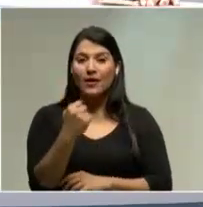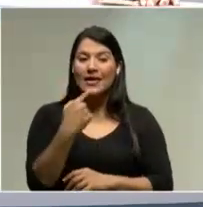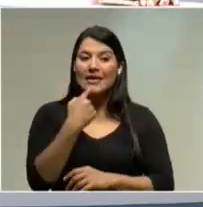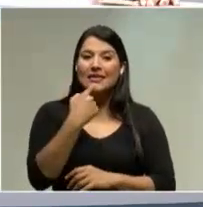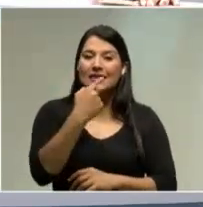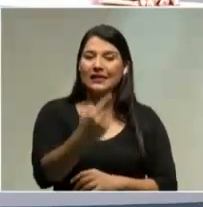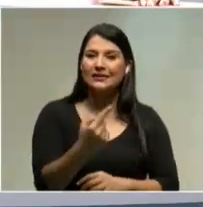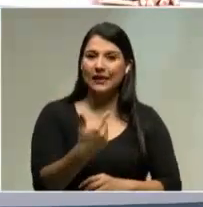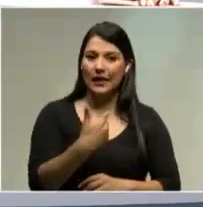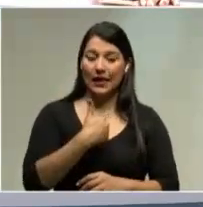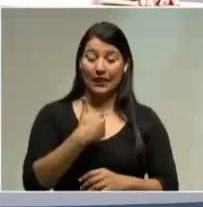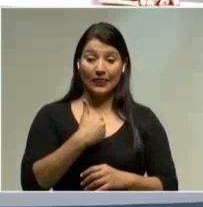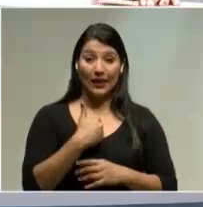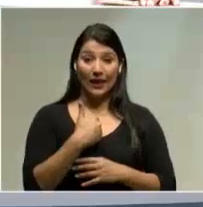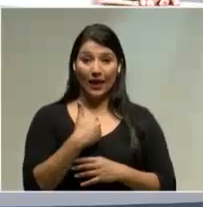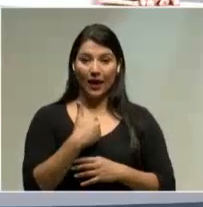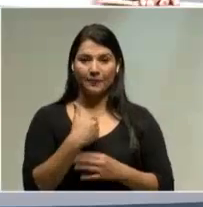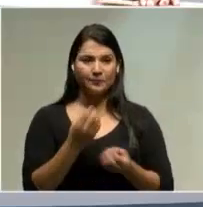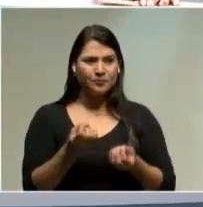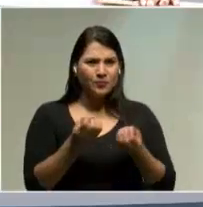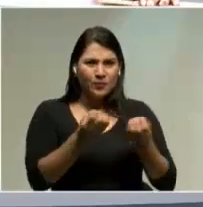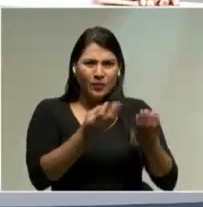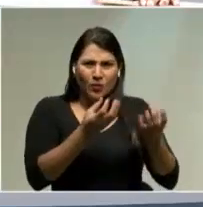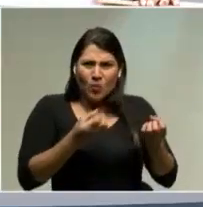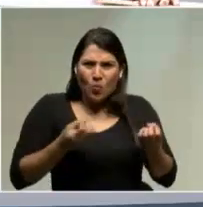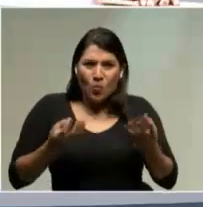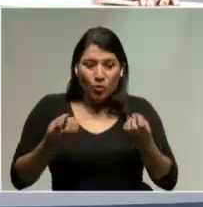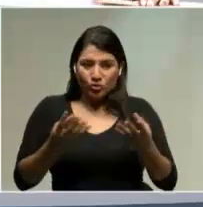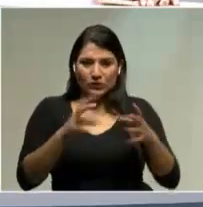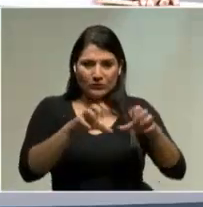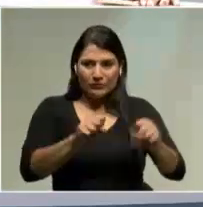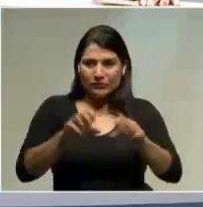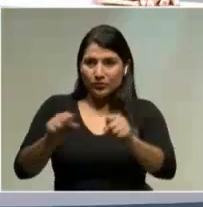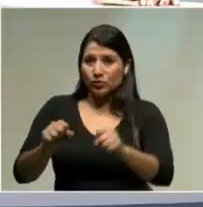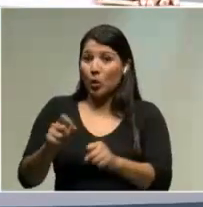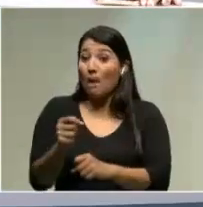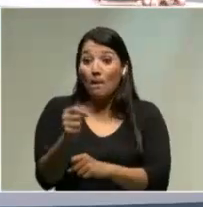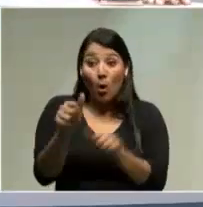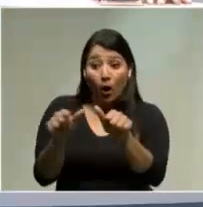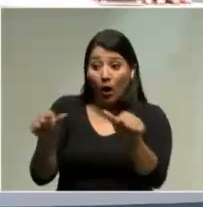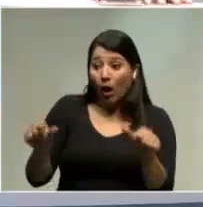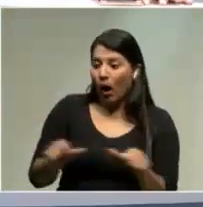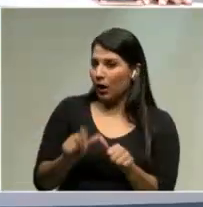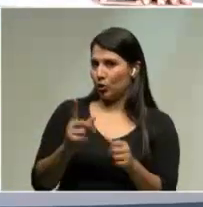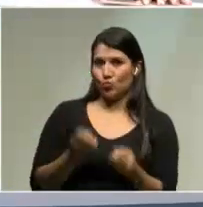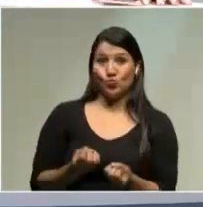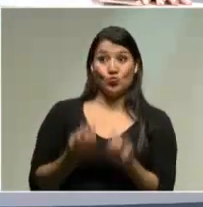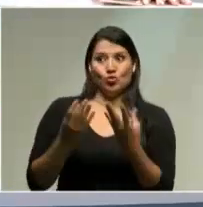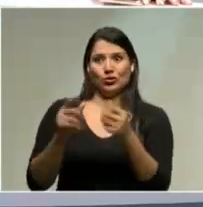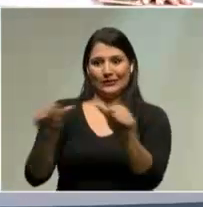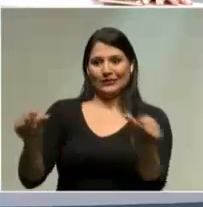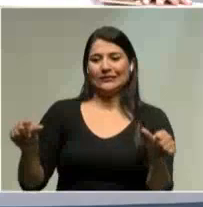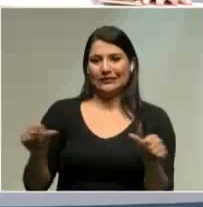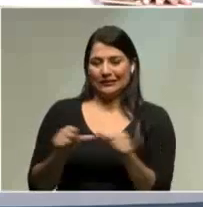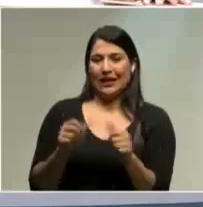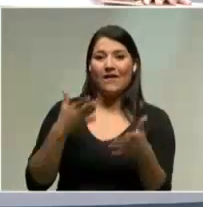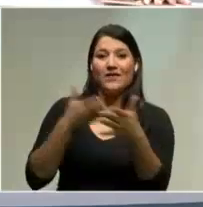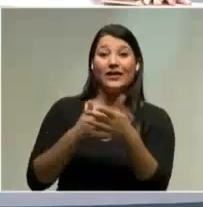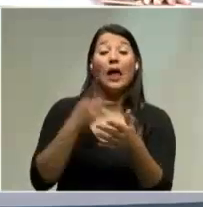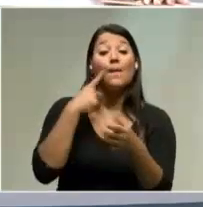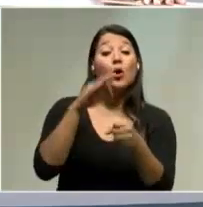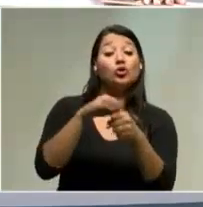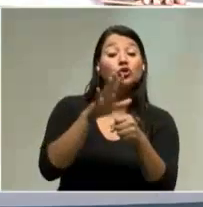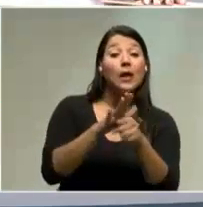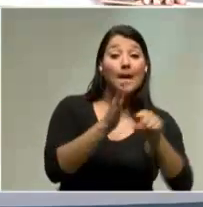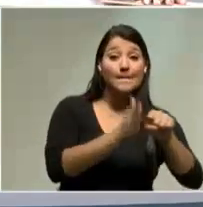una invasión importante, que no hablamos de algunas hectáreas, sino son miles de hectáreas que se están viendo afectadas por cultivos de